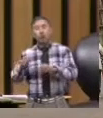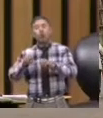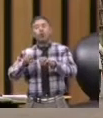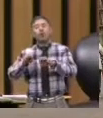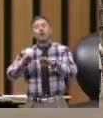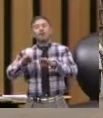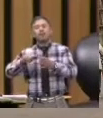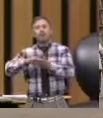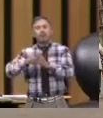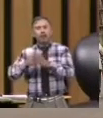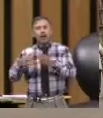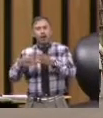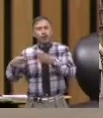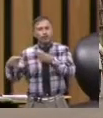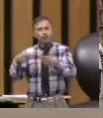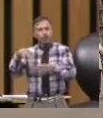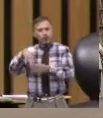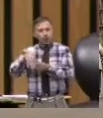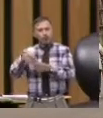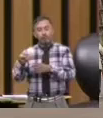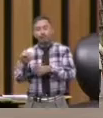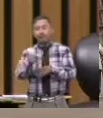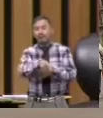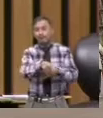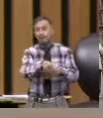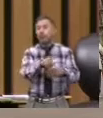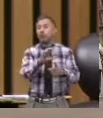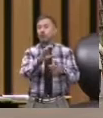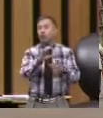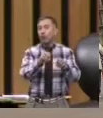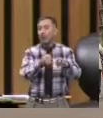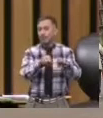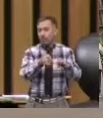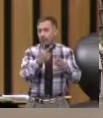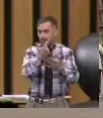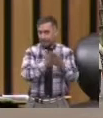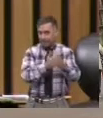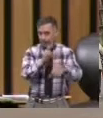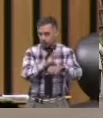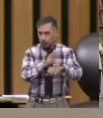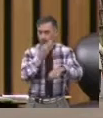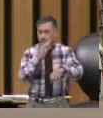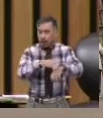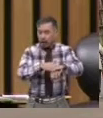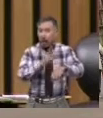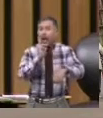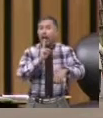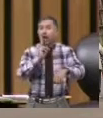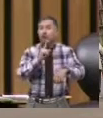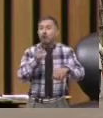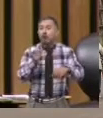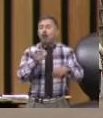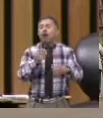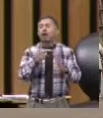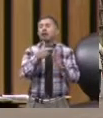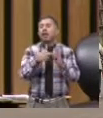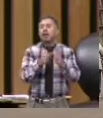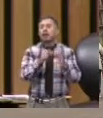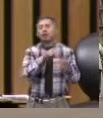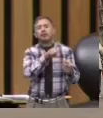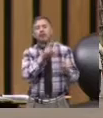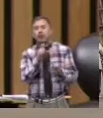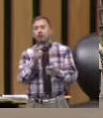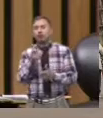vista a la Unidad Técnica de Fiscalización para que analizara si hubo vulneración a las reglas de ingresos y gastos de